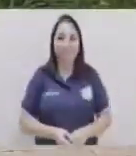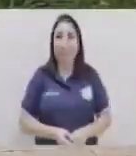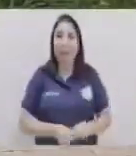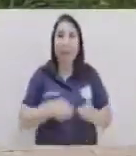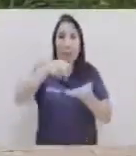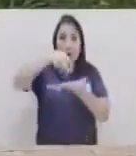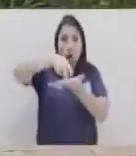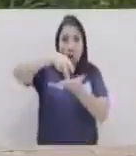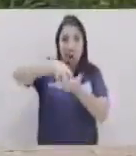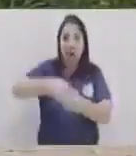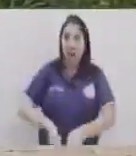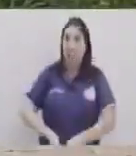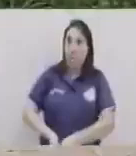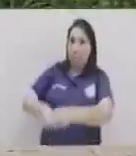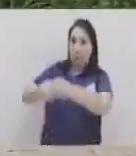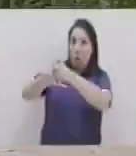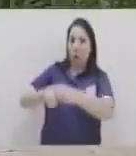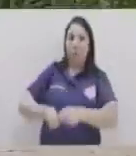de rodillas